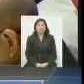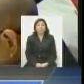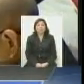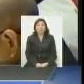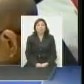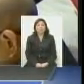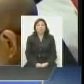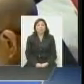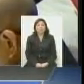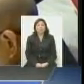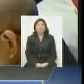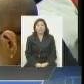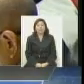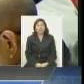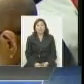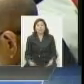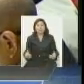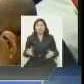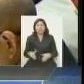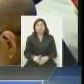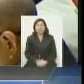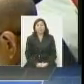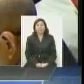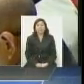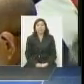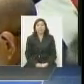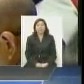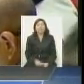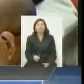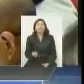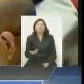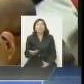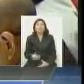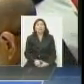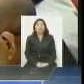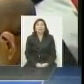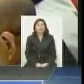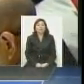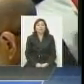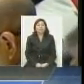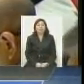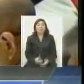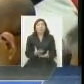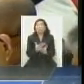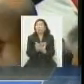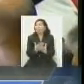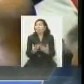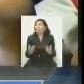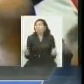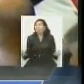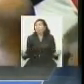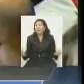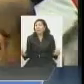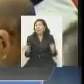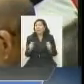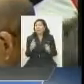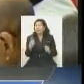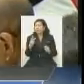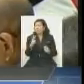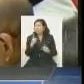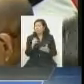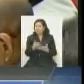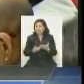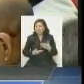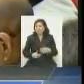soles? Y todavía se declara en quiebra. ¿En quiebra? ¿Dónde está el dinero? Se ha hecho humo. Y la municipalidad le da 2 millones